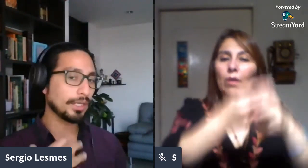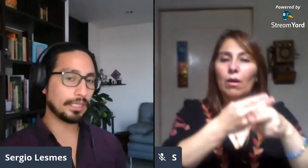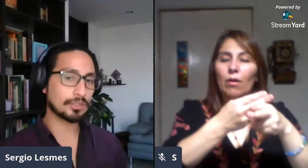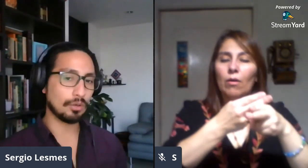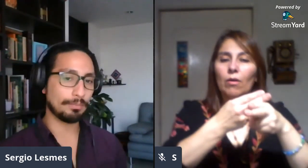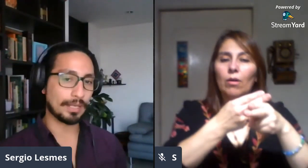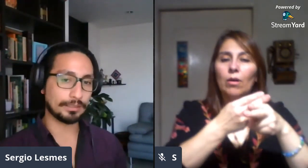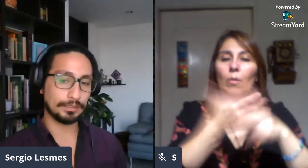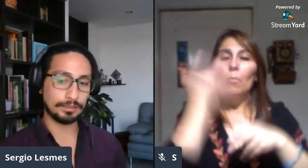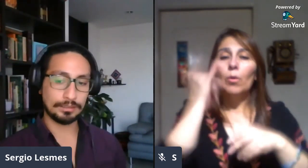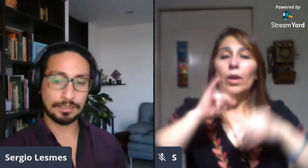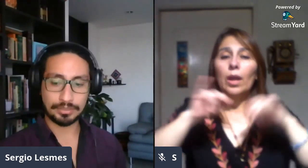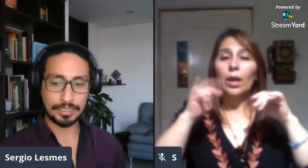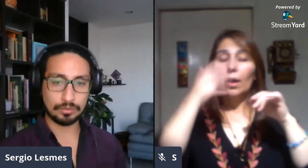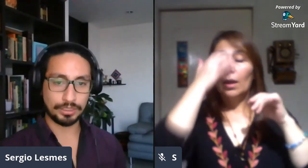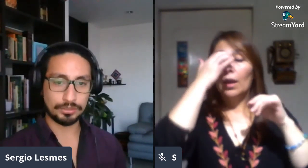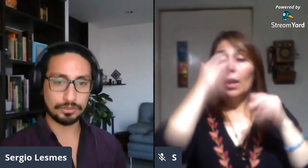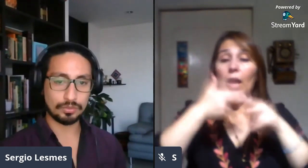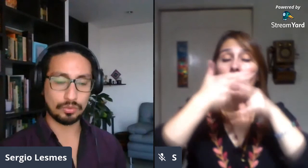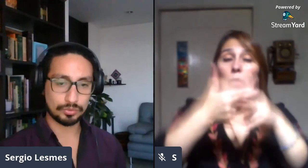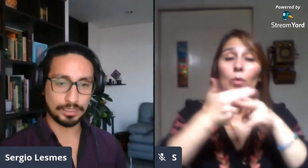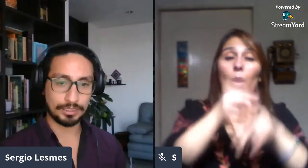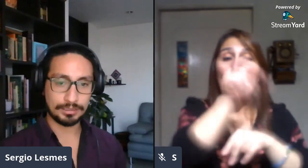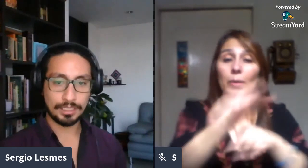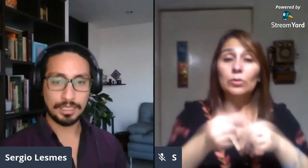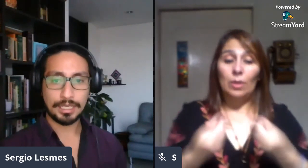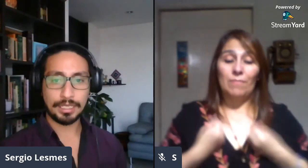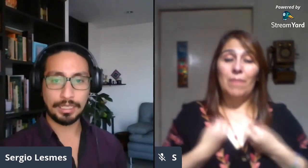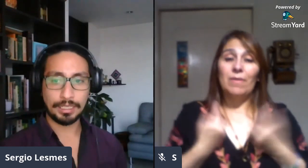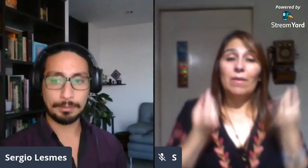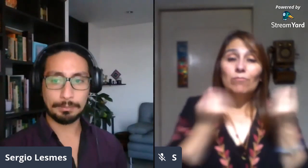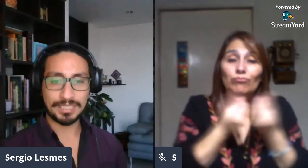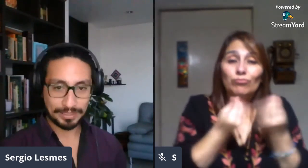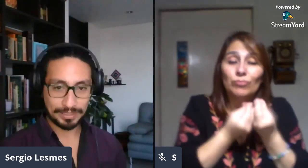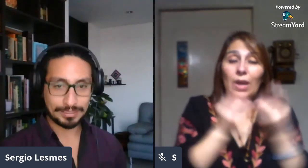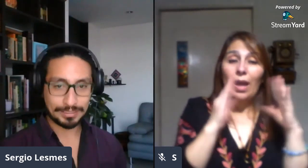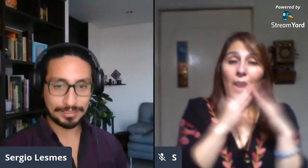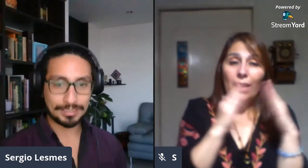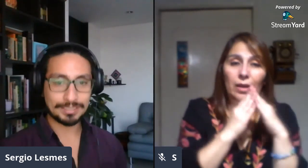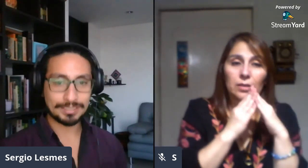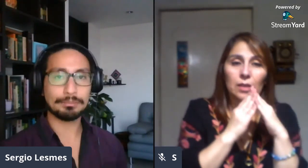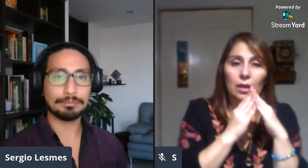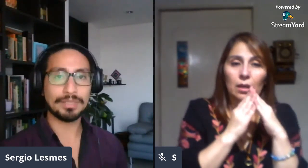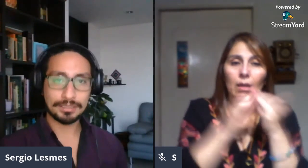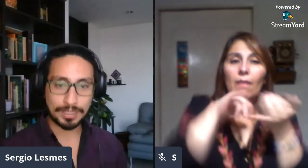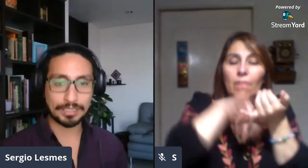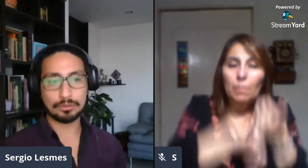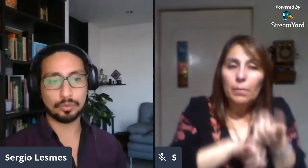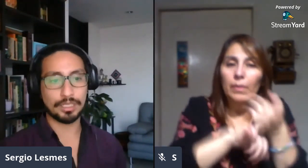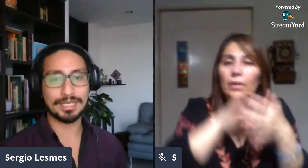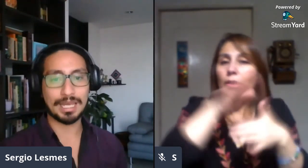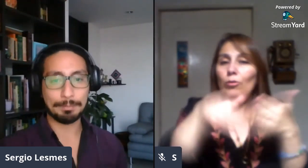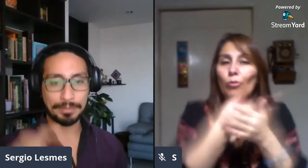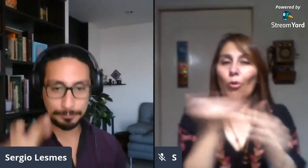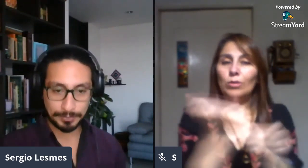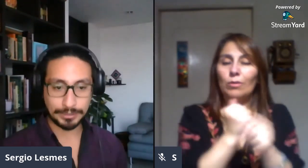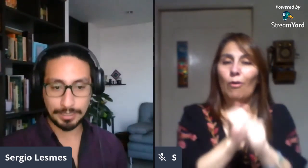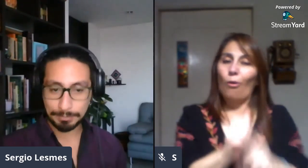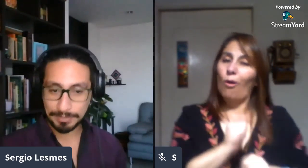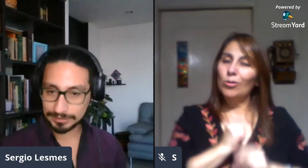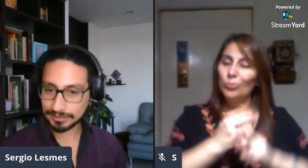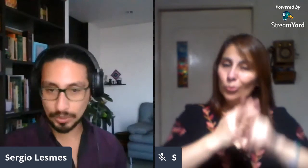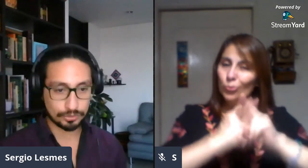cuidado de quienes comparten la vida con ellos o con ustedes depende también de sus prácticas de autocuidado. Entonces, en la